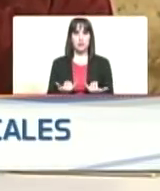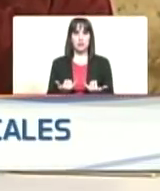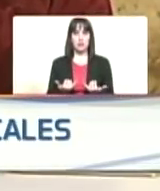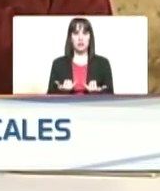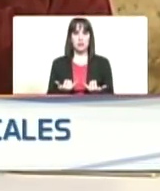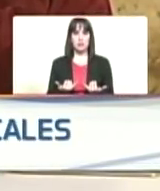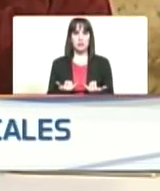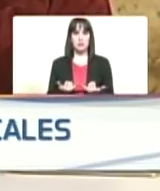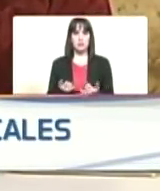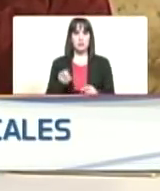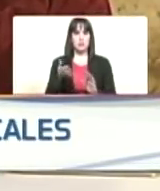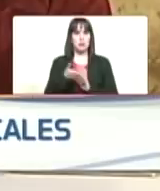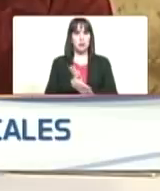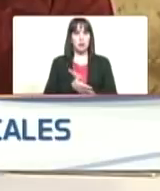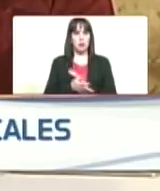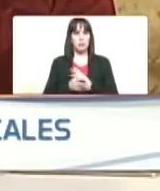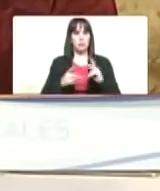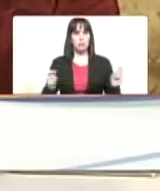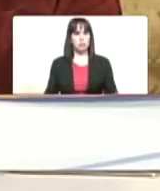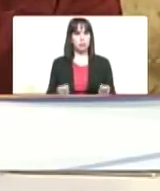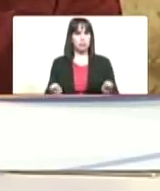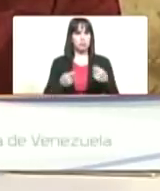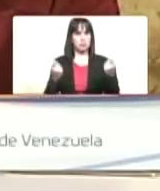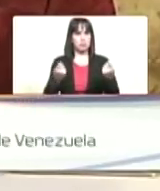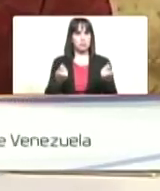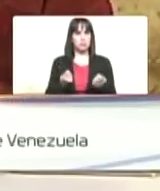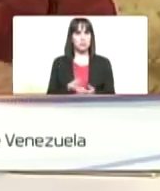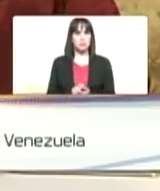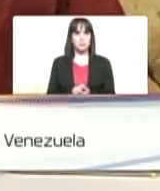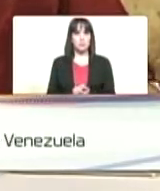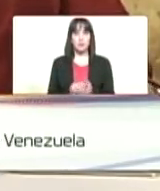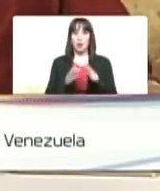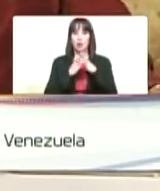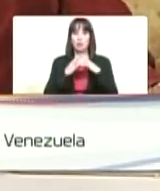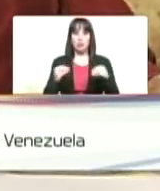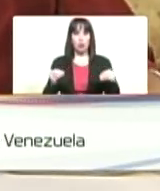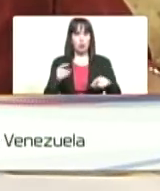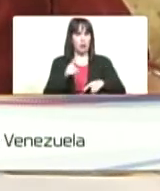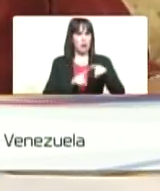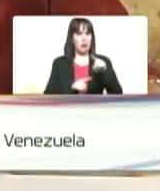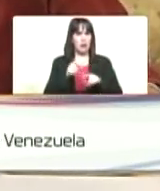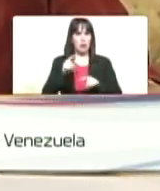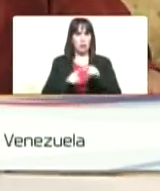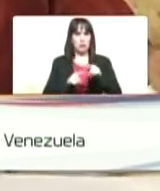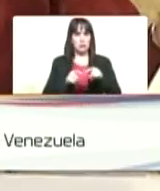crecimiento y prosperidad. En todos sus aspectos